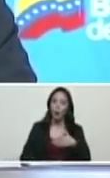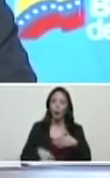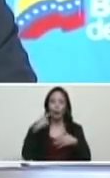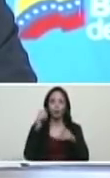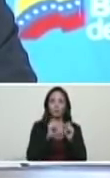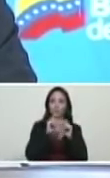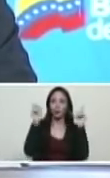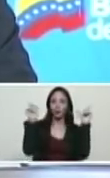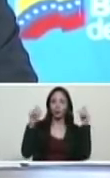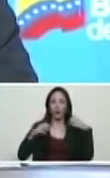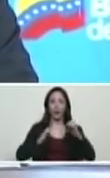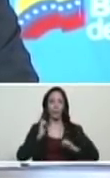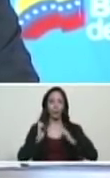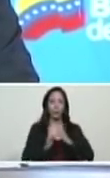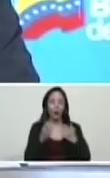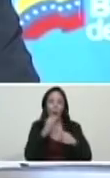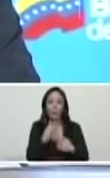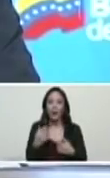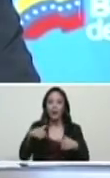impactado, emocionado.